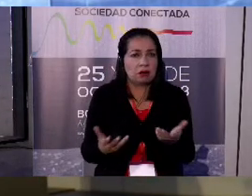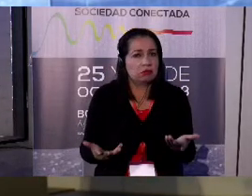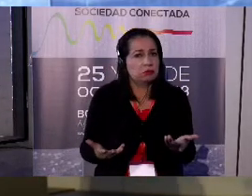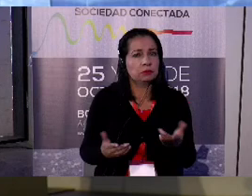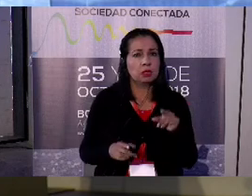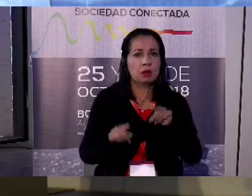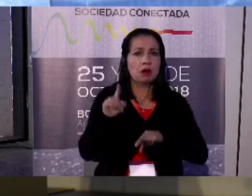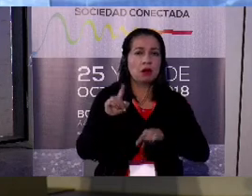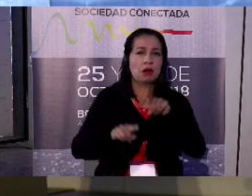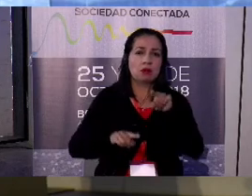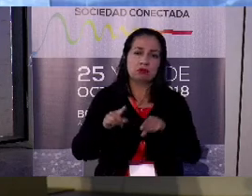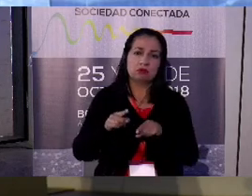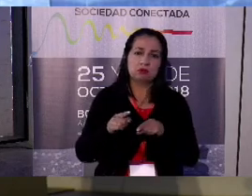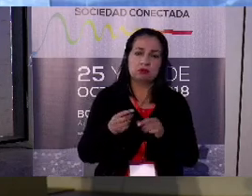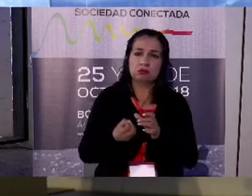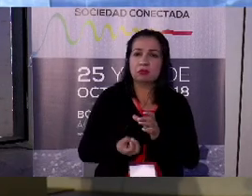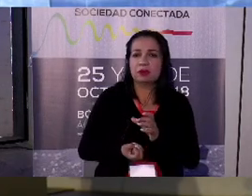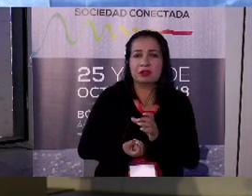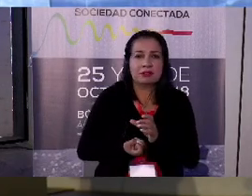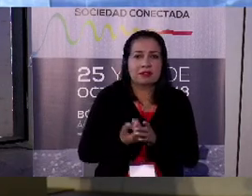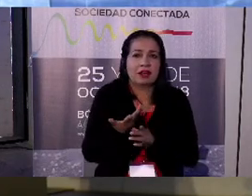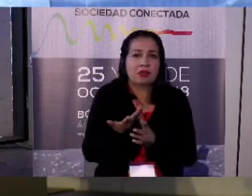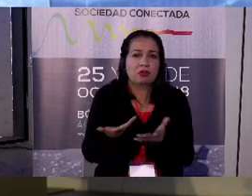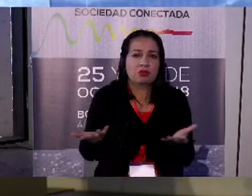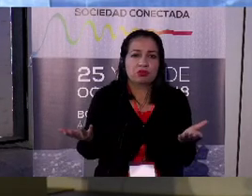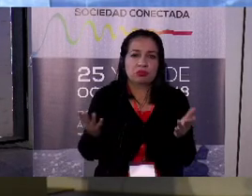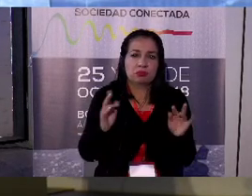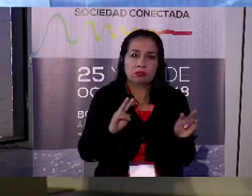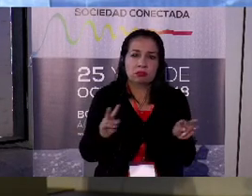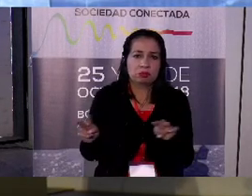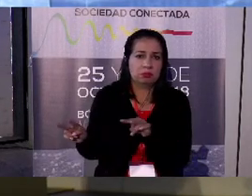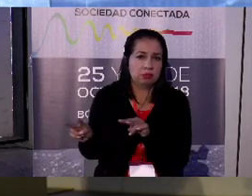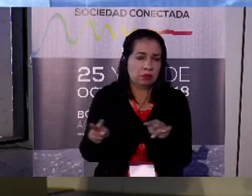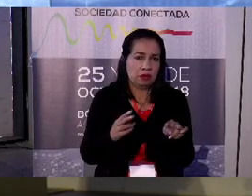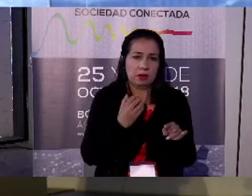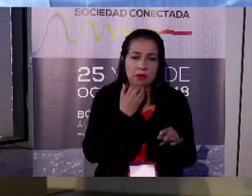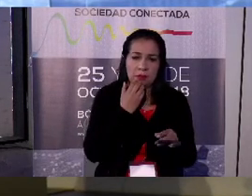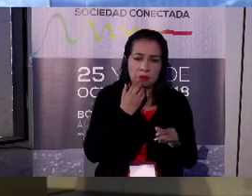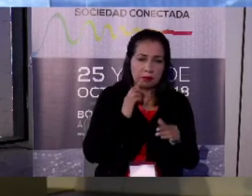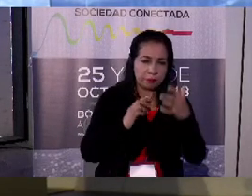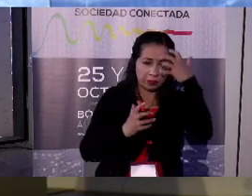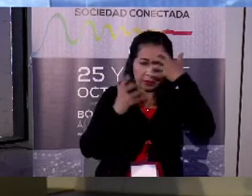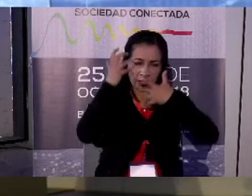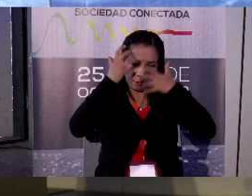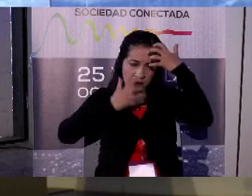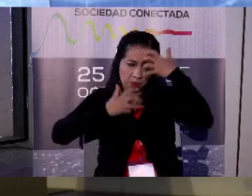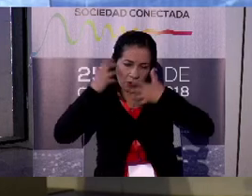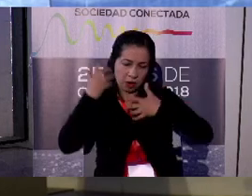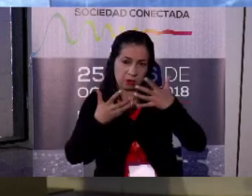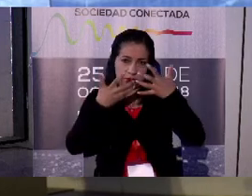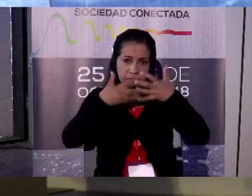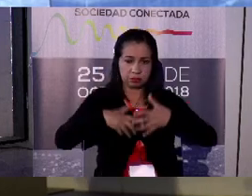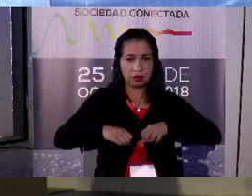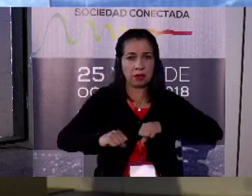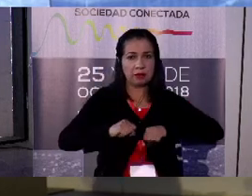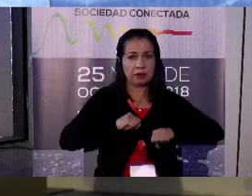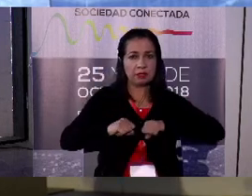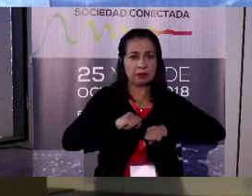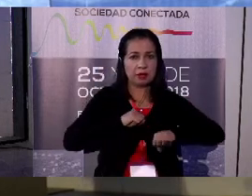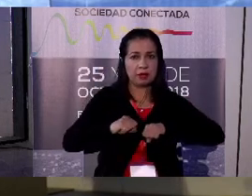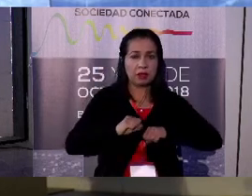algunos recursos como evaluar el desempeño